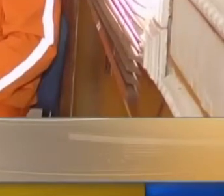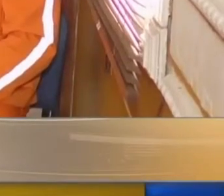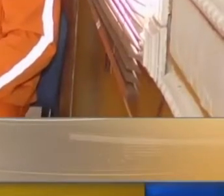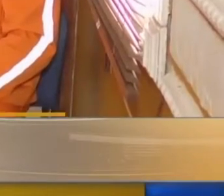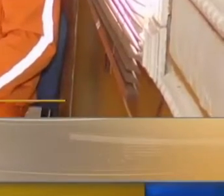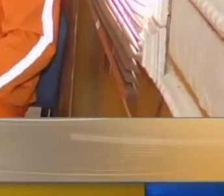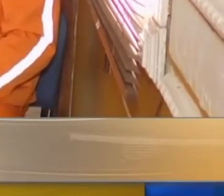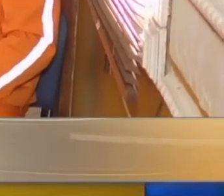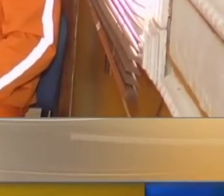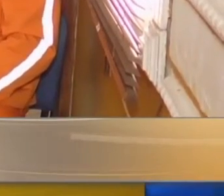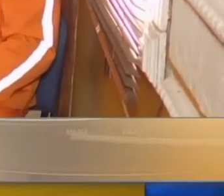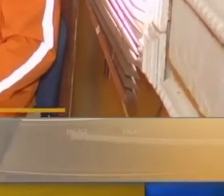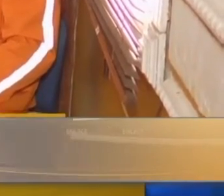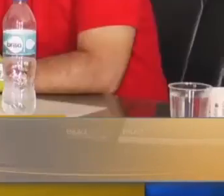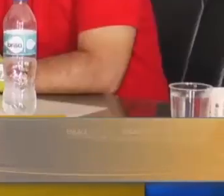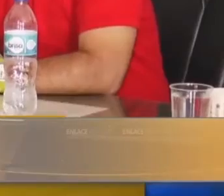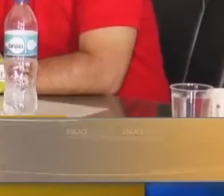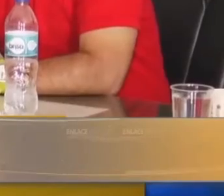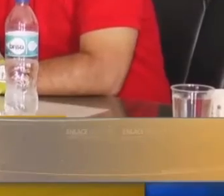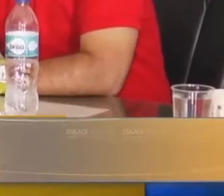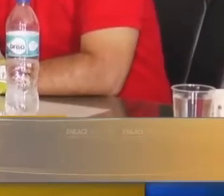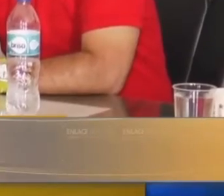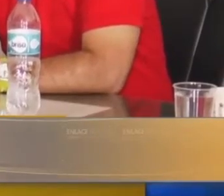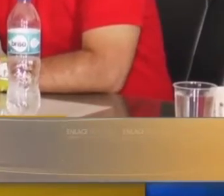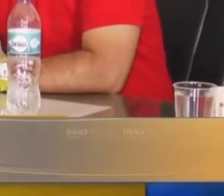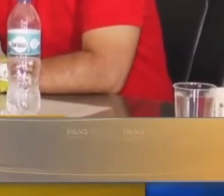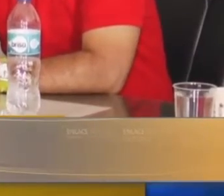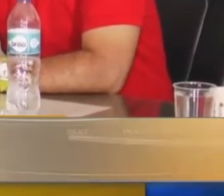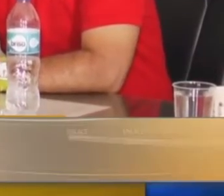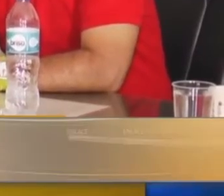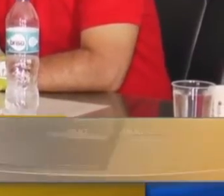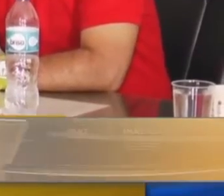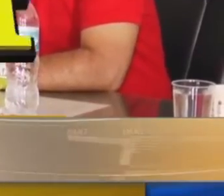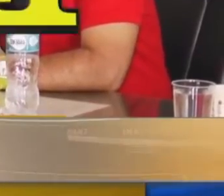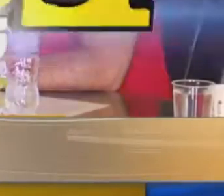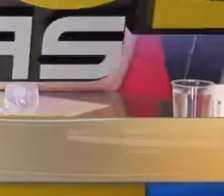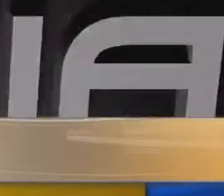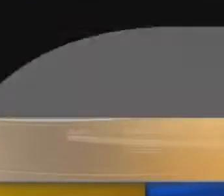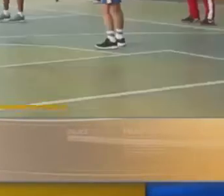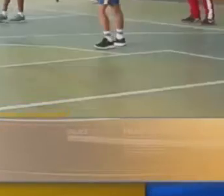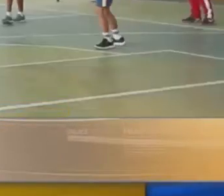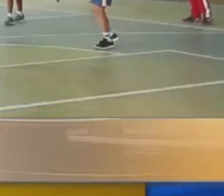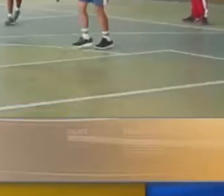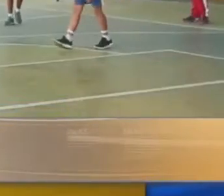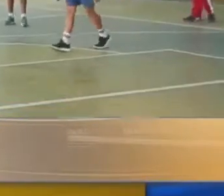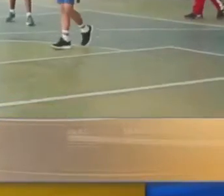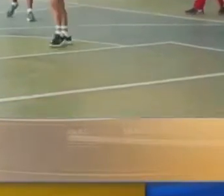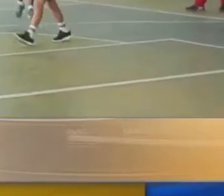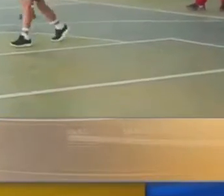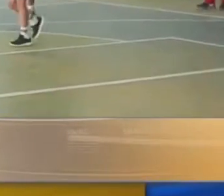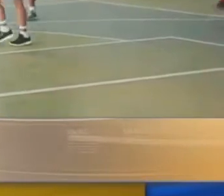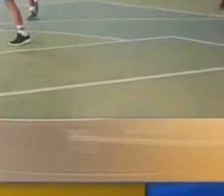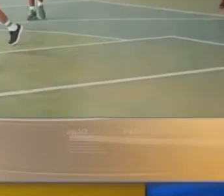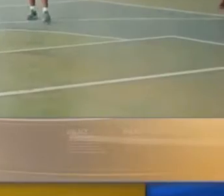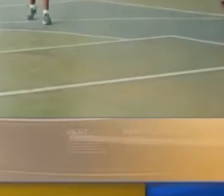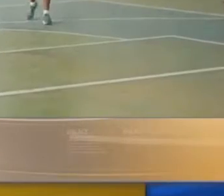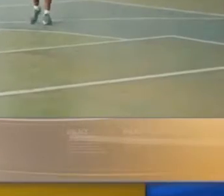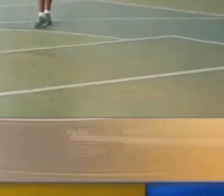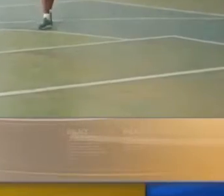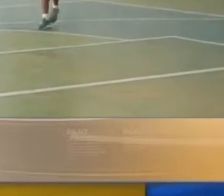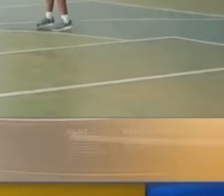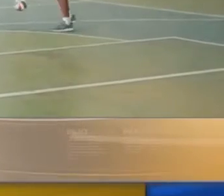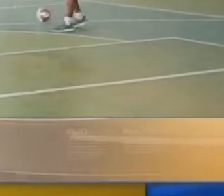el Comité de Gestión del Riesgo para analizar los planes de contingencia en el fenómeno de la niña. En los deportes, Barranca Bermeja